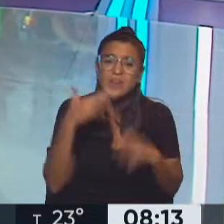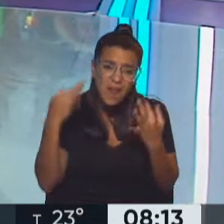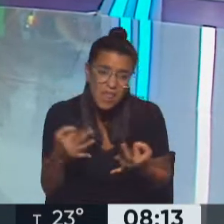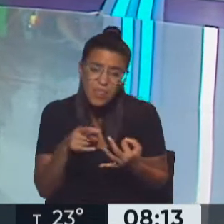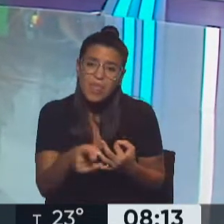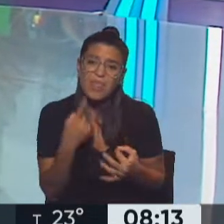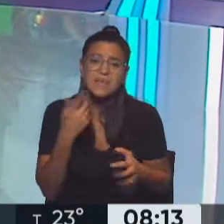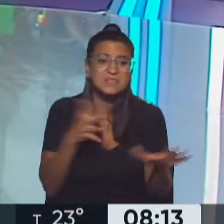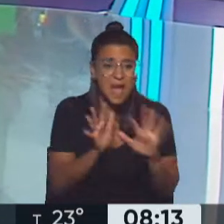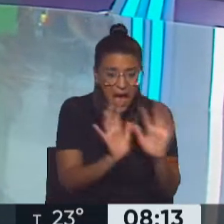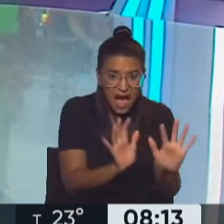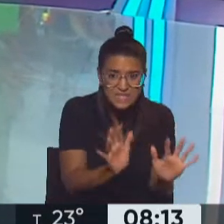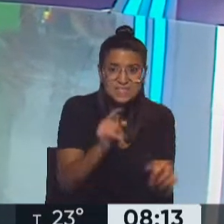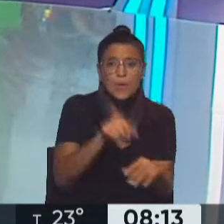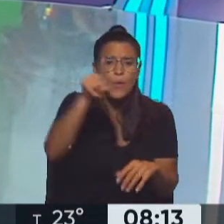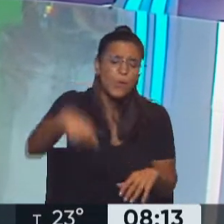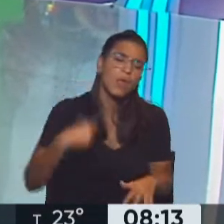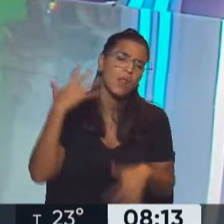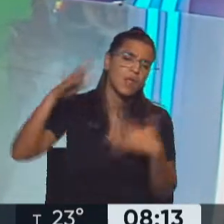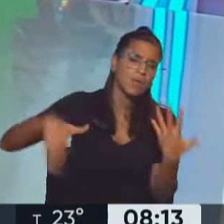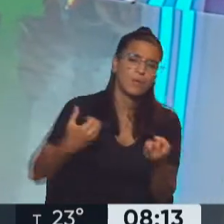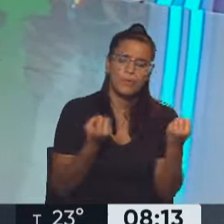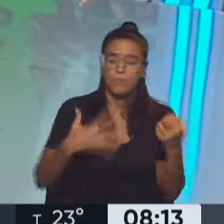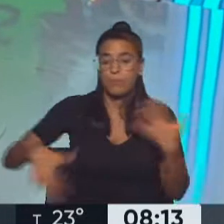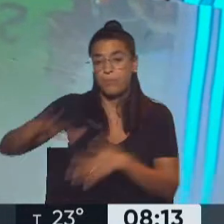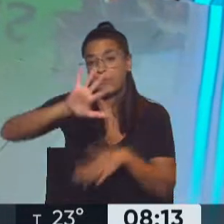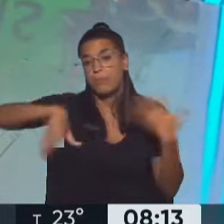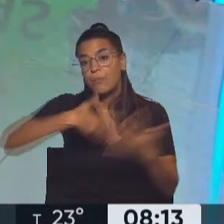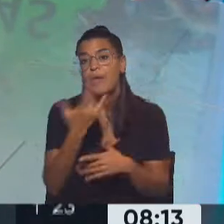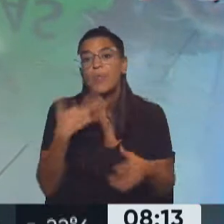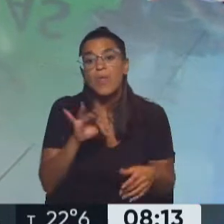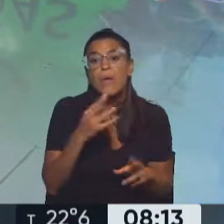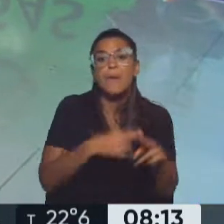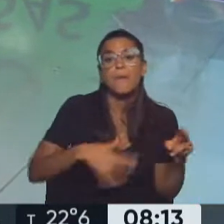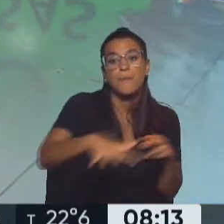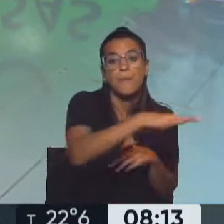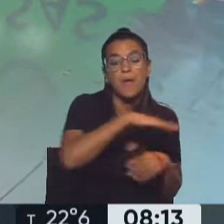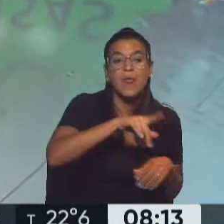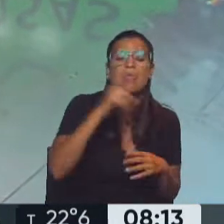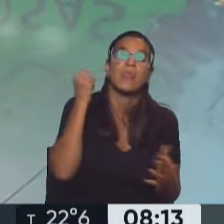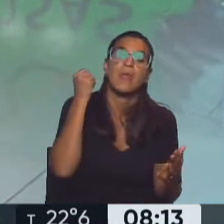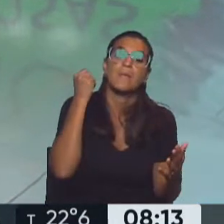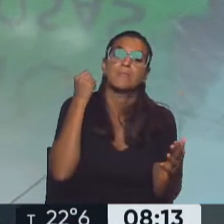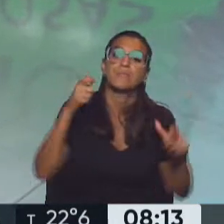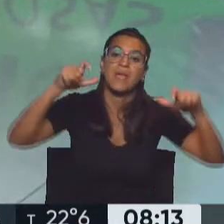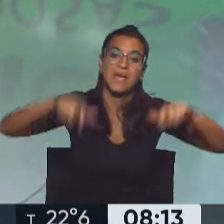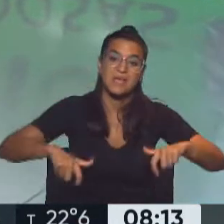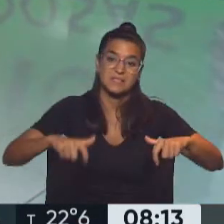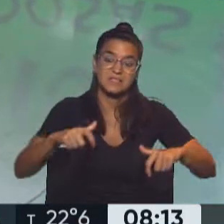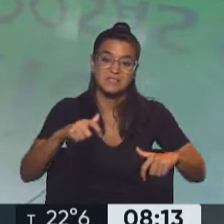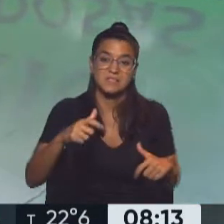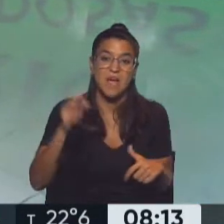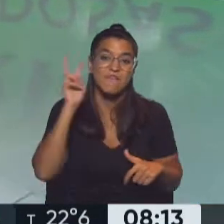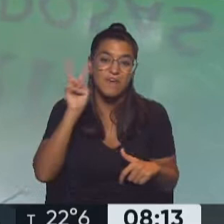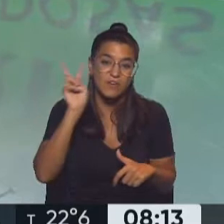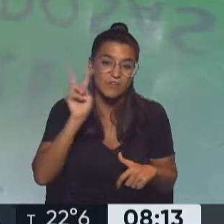a esa situación que generaría caos vehicular en el barrio, habría que apostar al espacio verde que queda detrás de la cancha de Ferrocarril